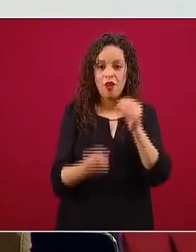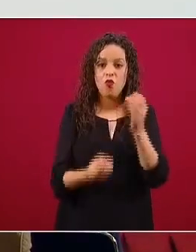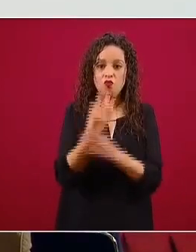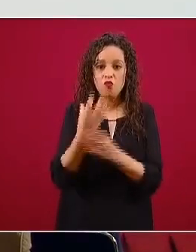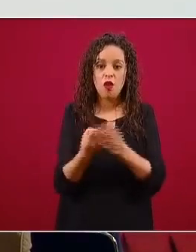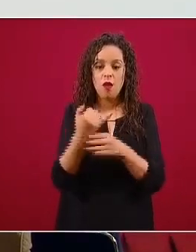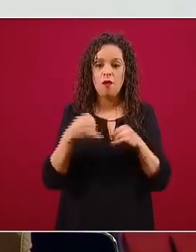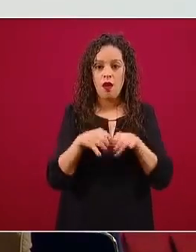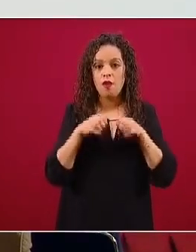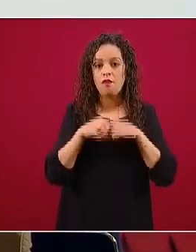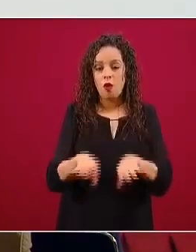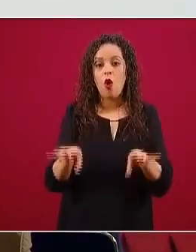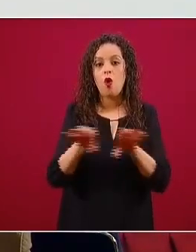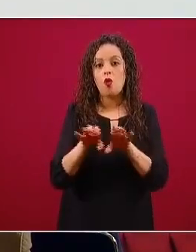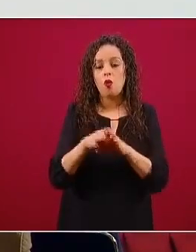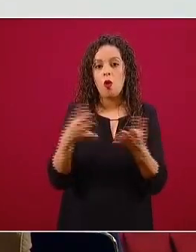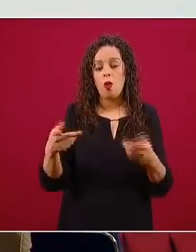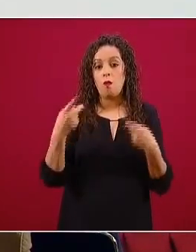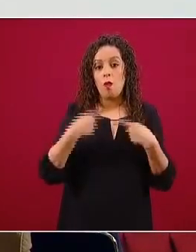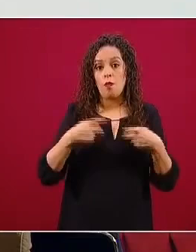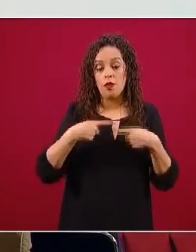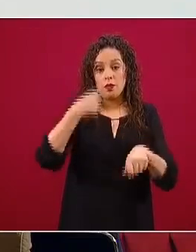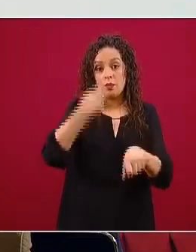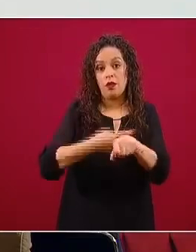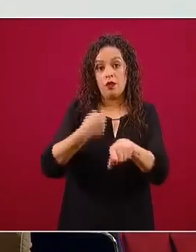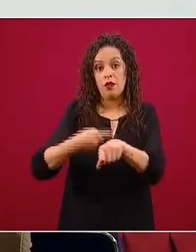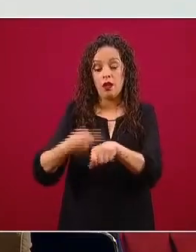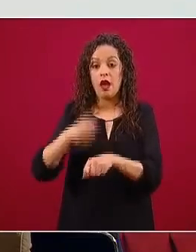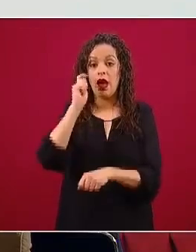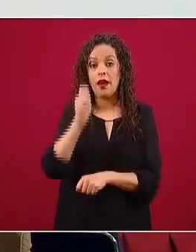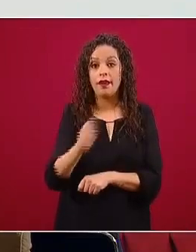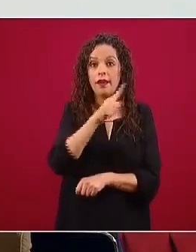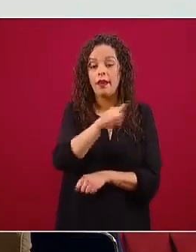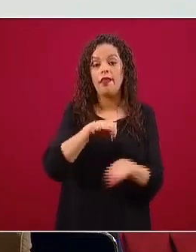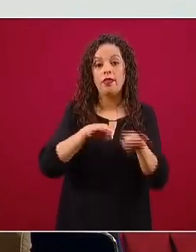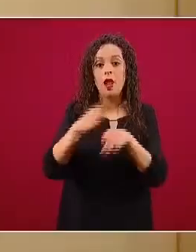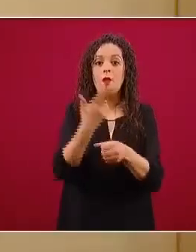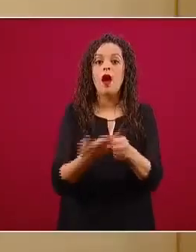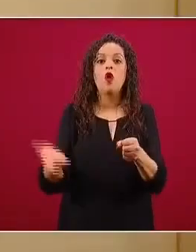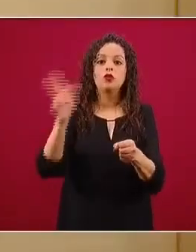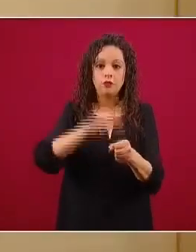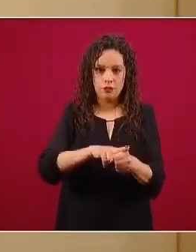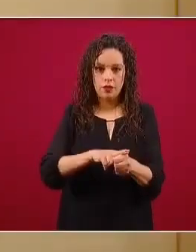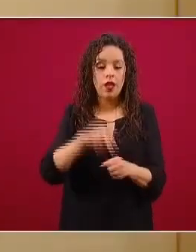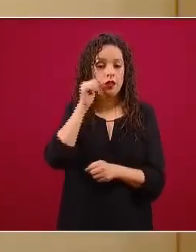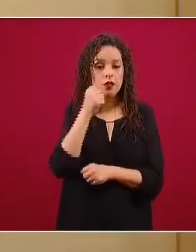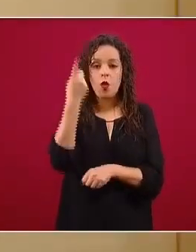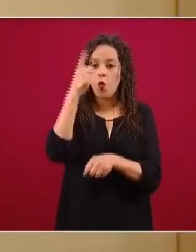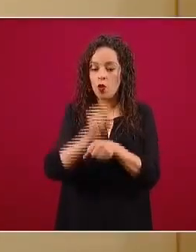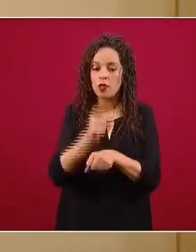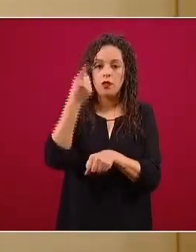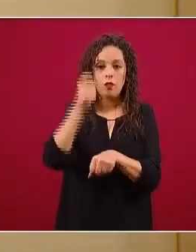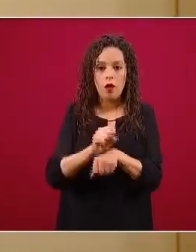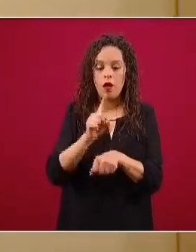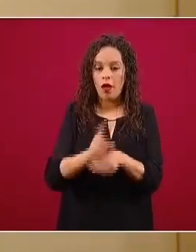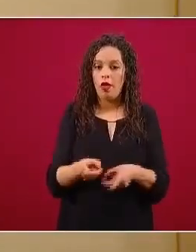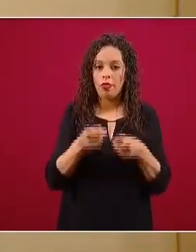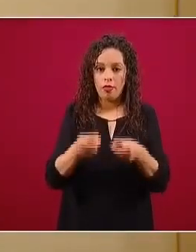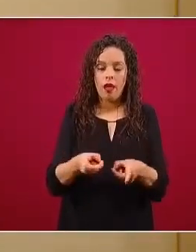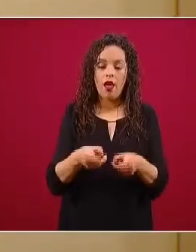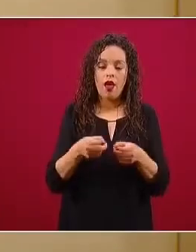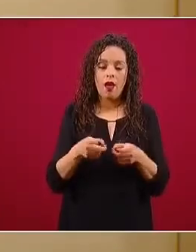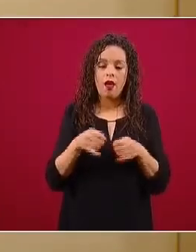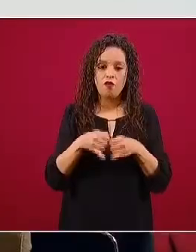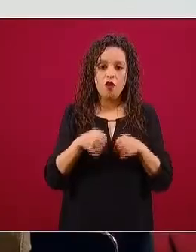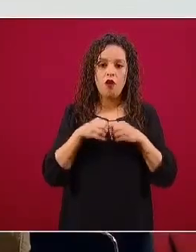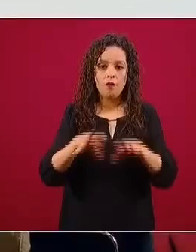cómo ha afectado el COVID a los profesionales de la salud. Lo hacemos todas las semanas, sin embargo las traemos para ustedes